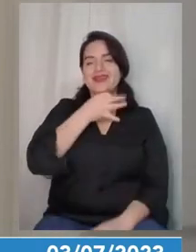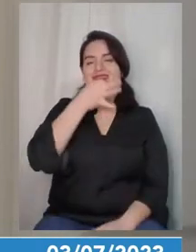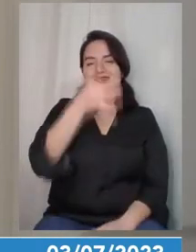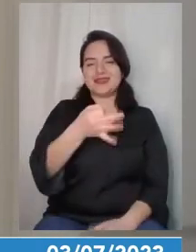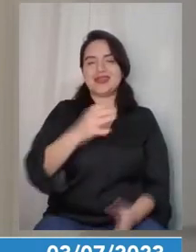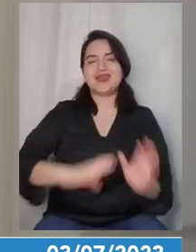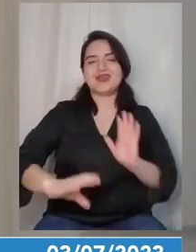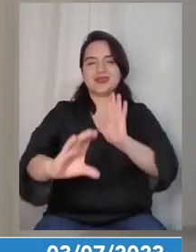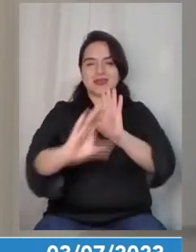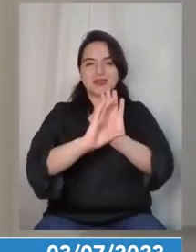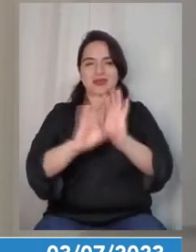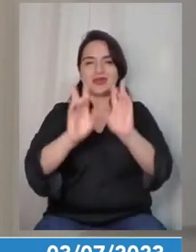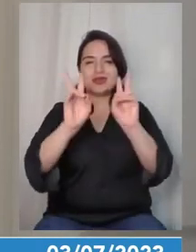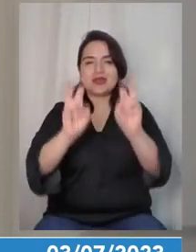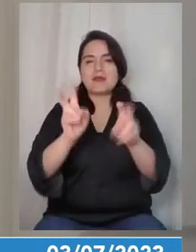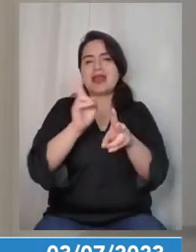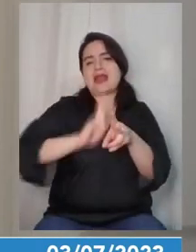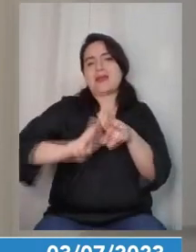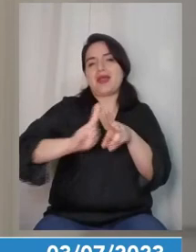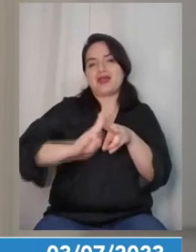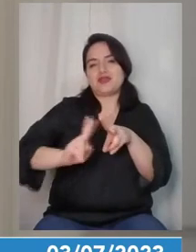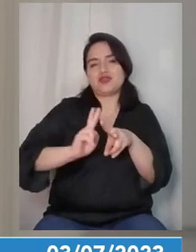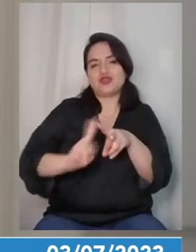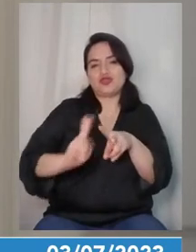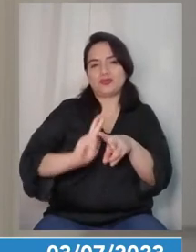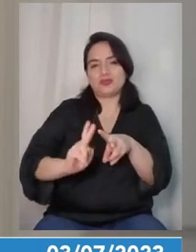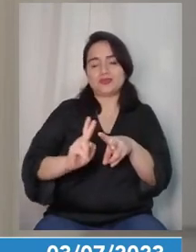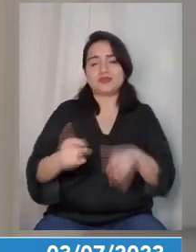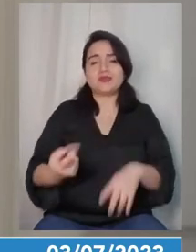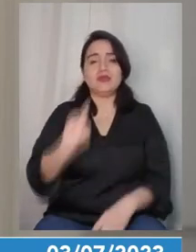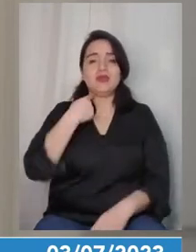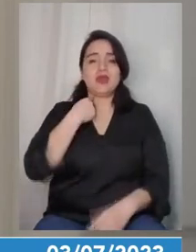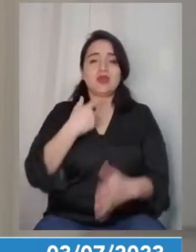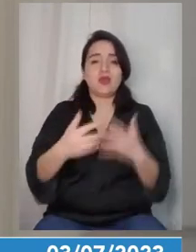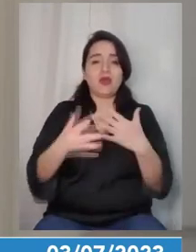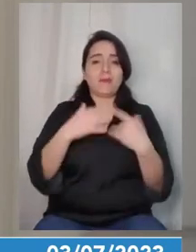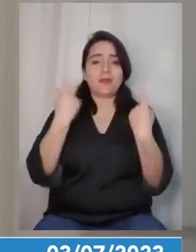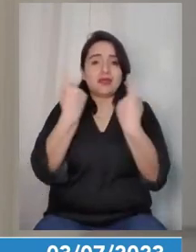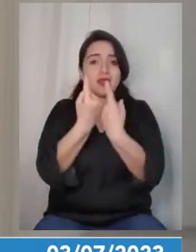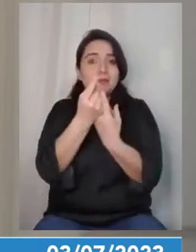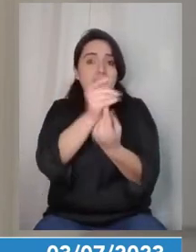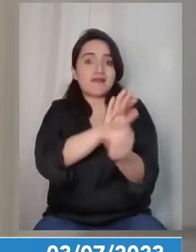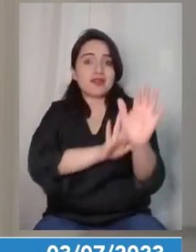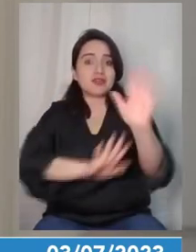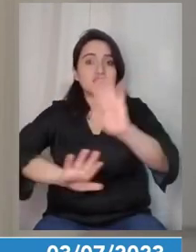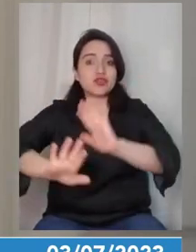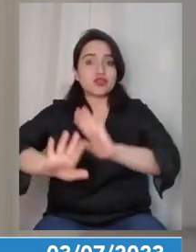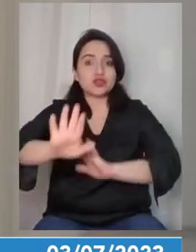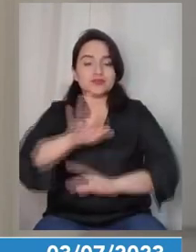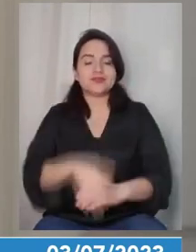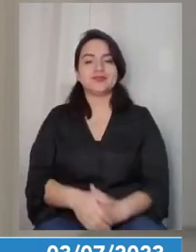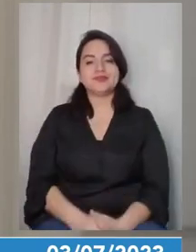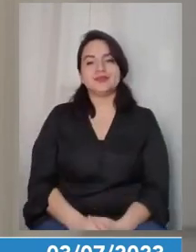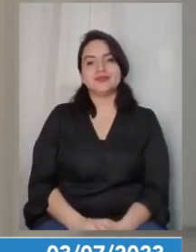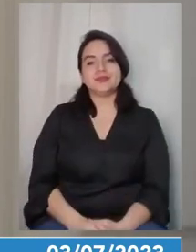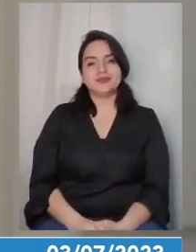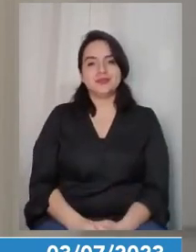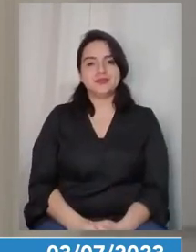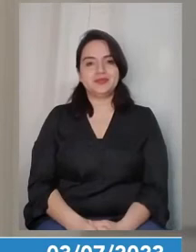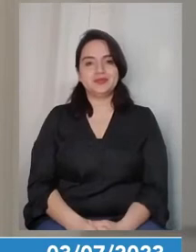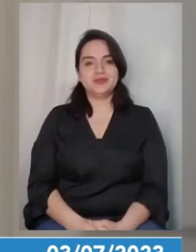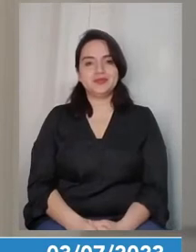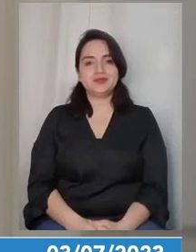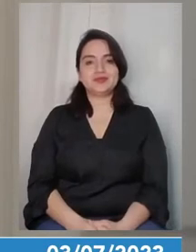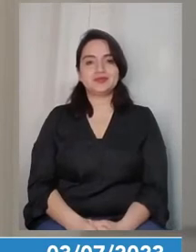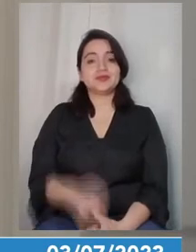reparación del el daño ambiental y con la prevención del mismo. Pero creo yo, y esto es una ausencia que después voy a